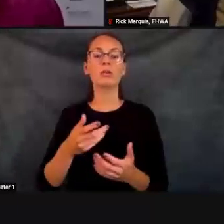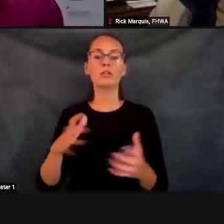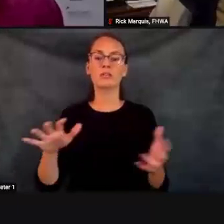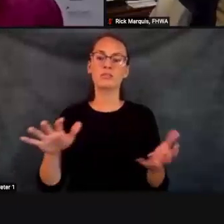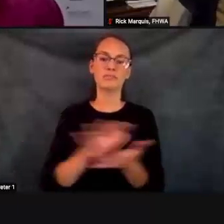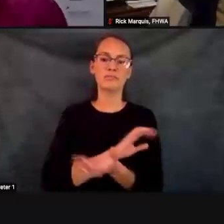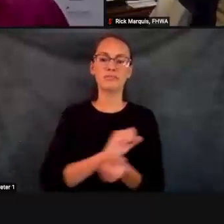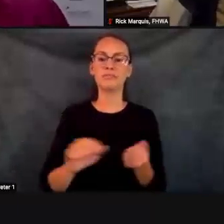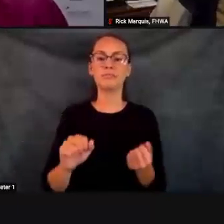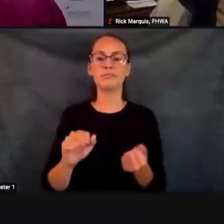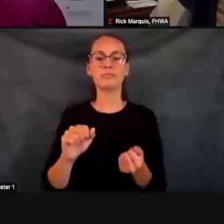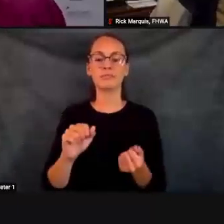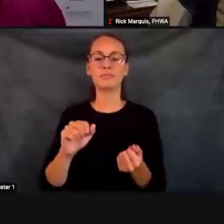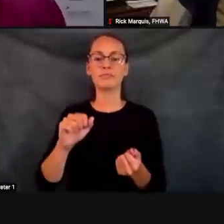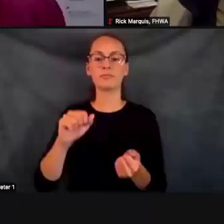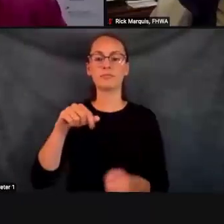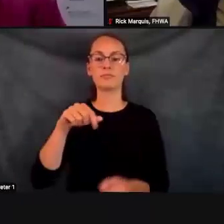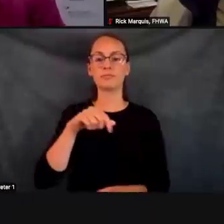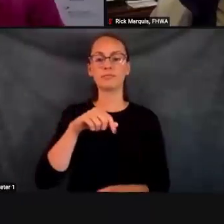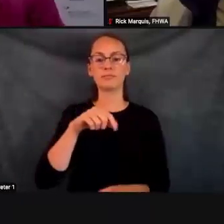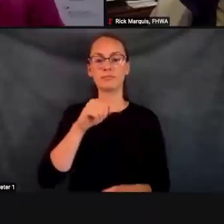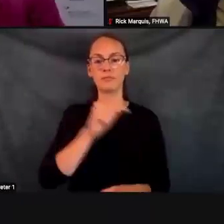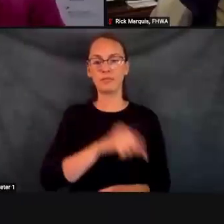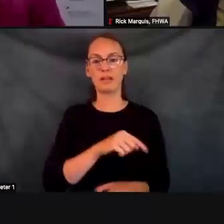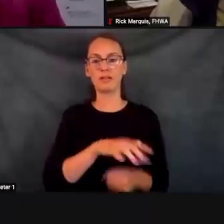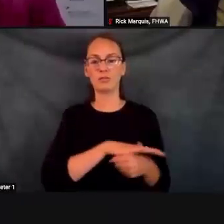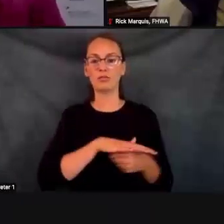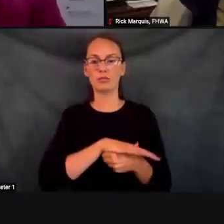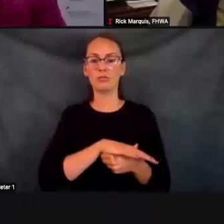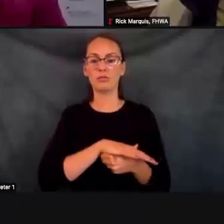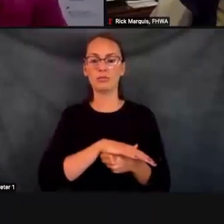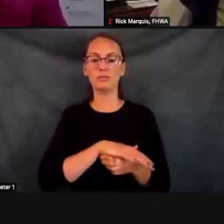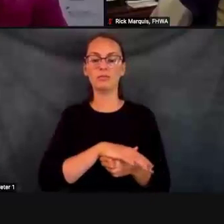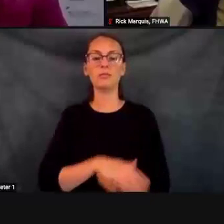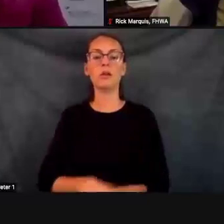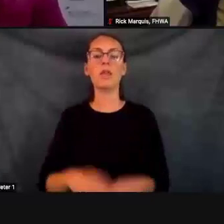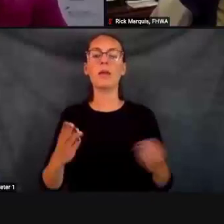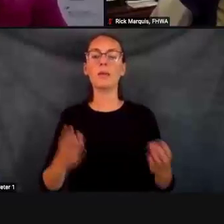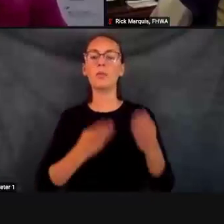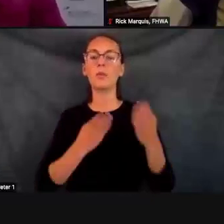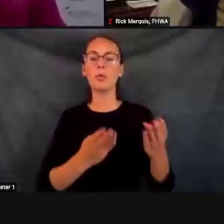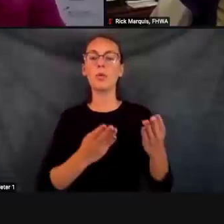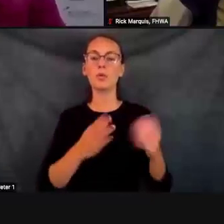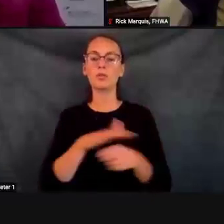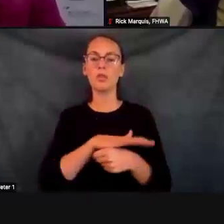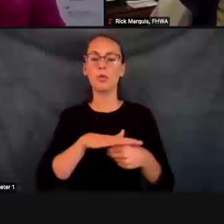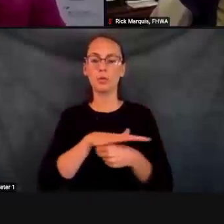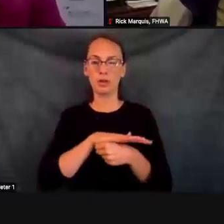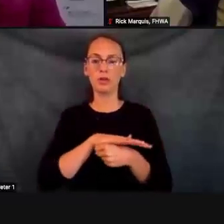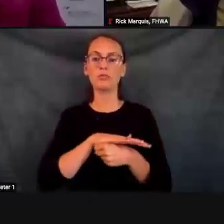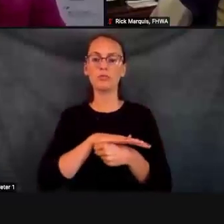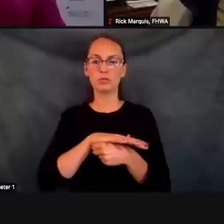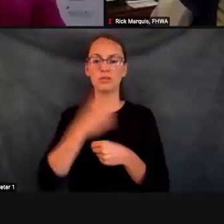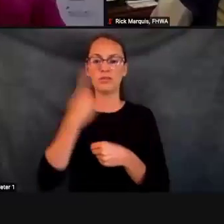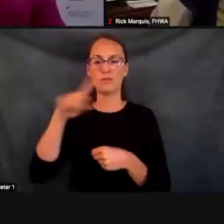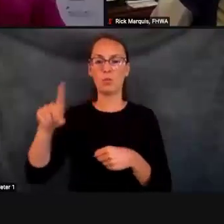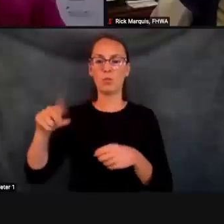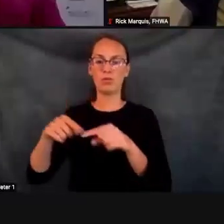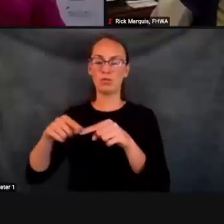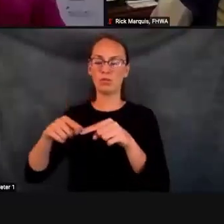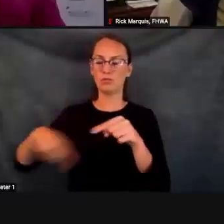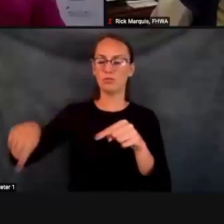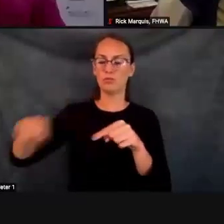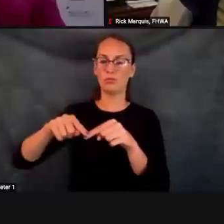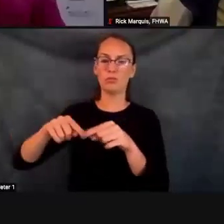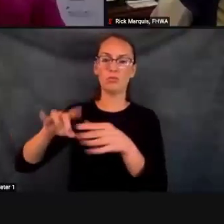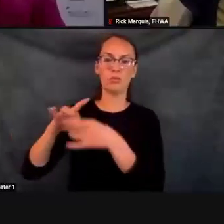15. Vemos comentarios sobre la ubicación de la rotonda, por ejemplo,